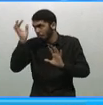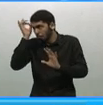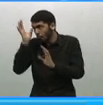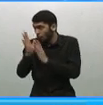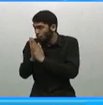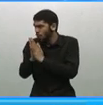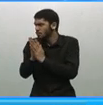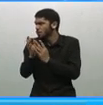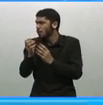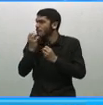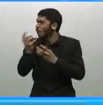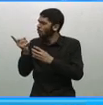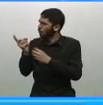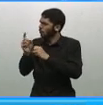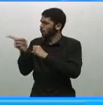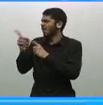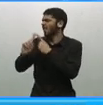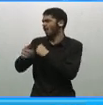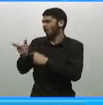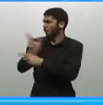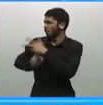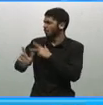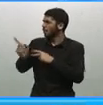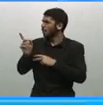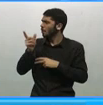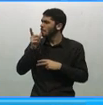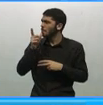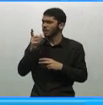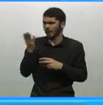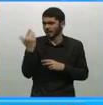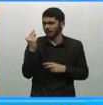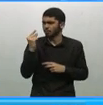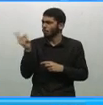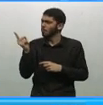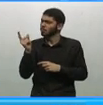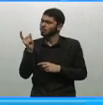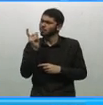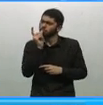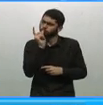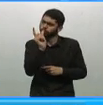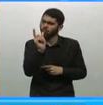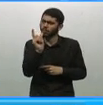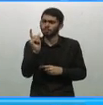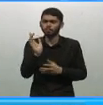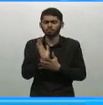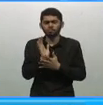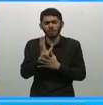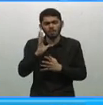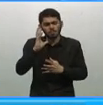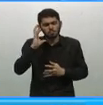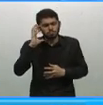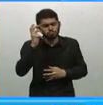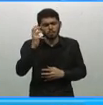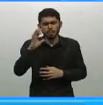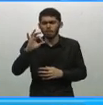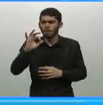escuchar de tu propia boca que hiciste algún comentario en las últimas horas en relación con cierto fastidio o que a veces te Te